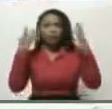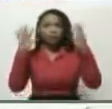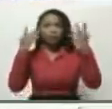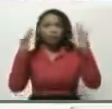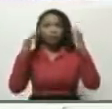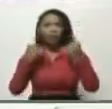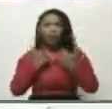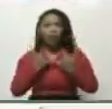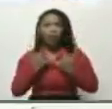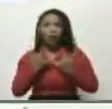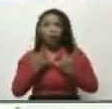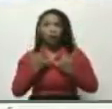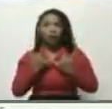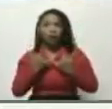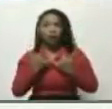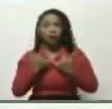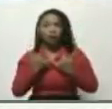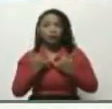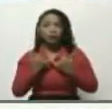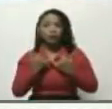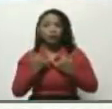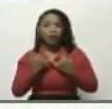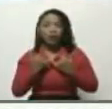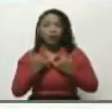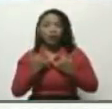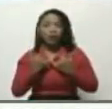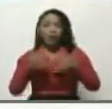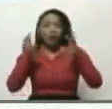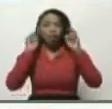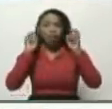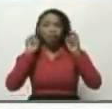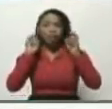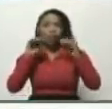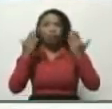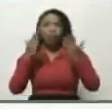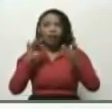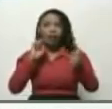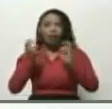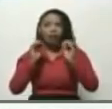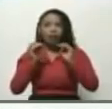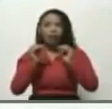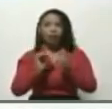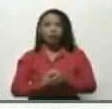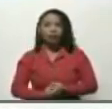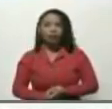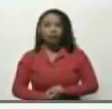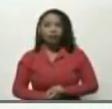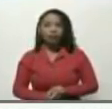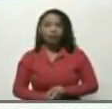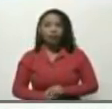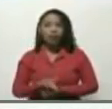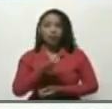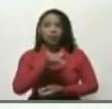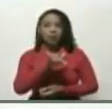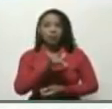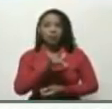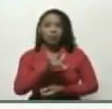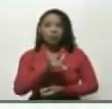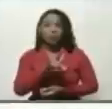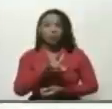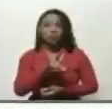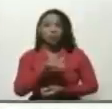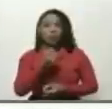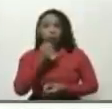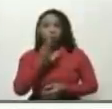Y ahora vamos al concepto de ética. ¿Dónde? Aquí.